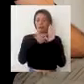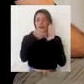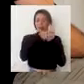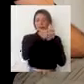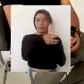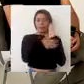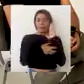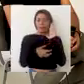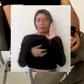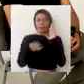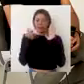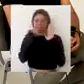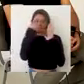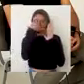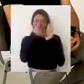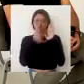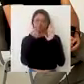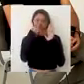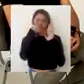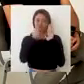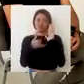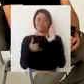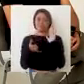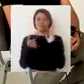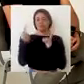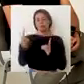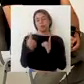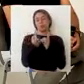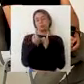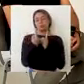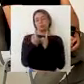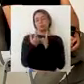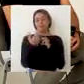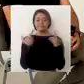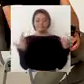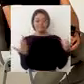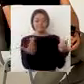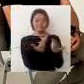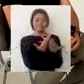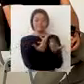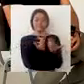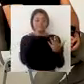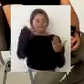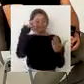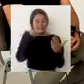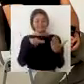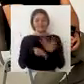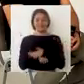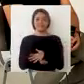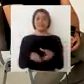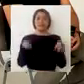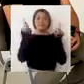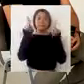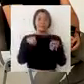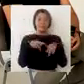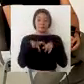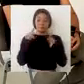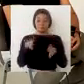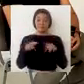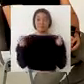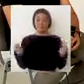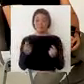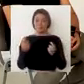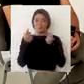que esos narradores se encuentren con sus lectores, por un lado, pero también que esa oferta de lectura que